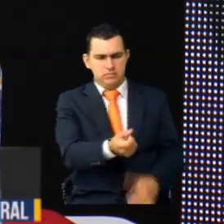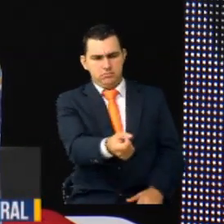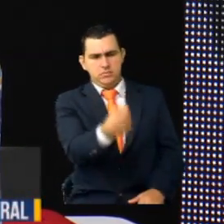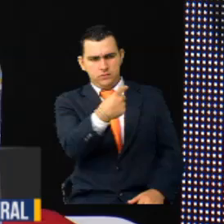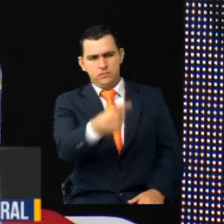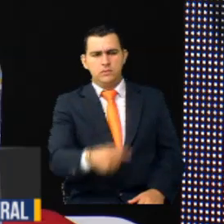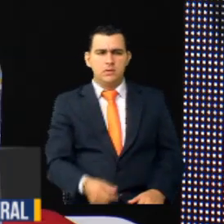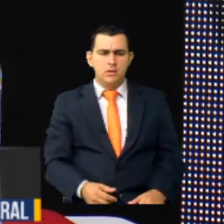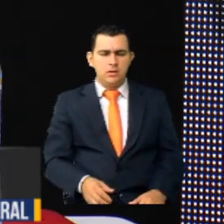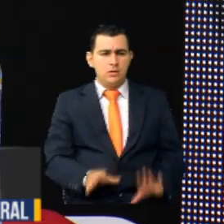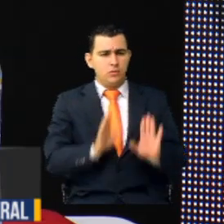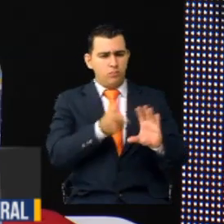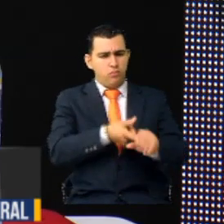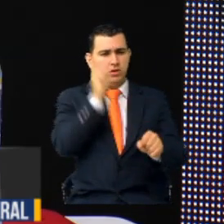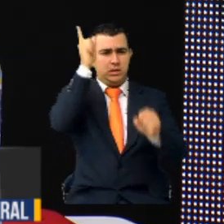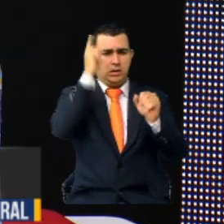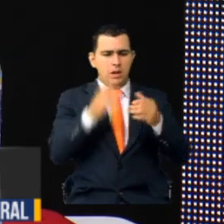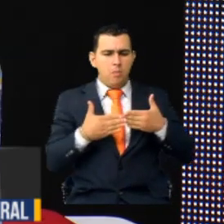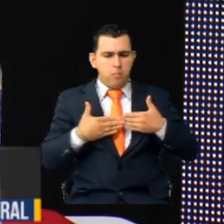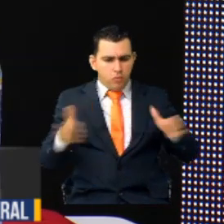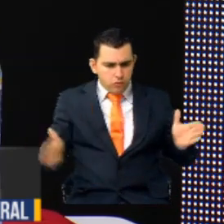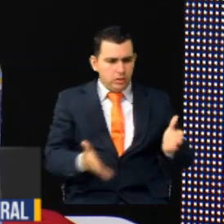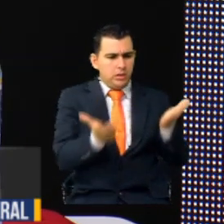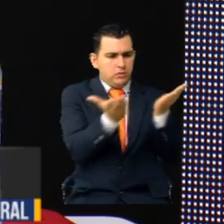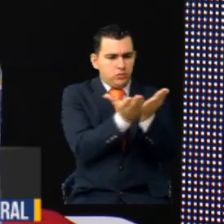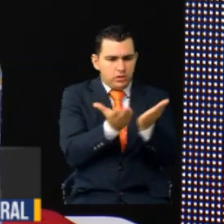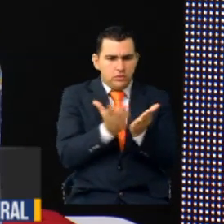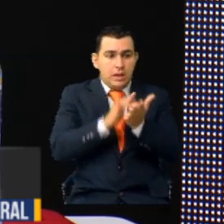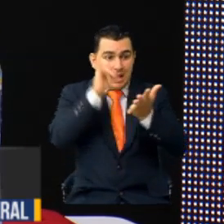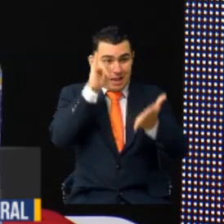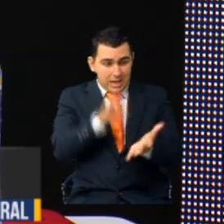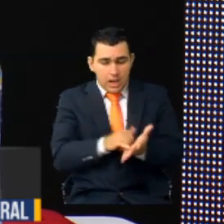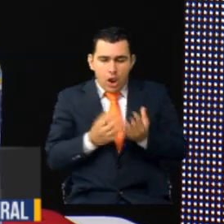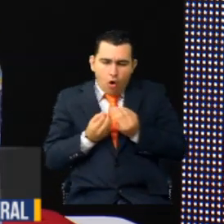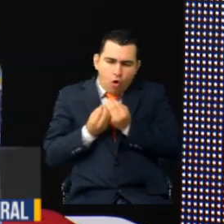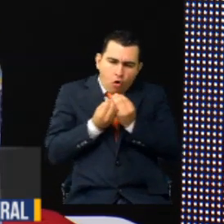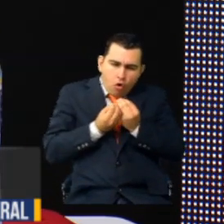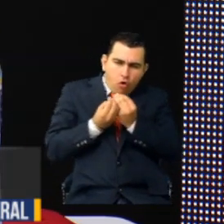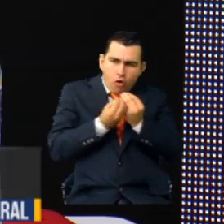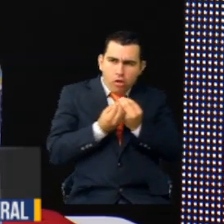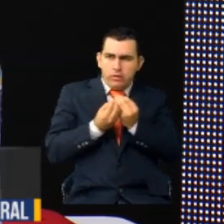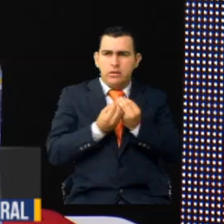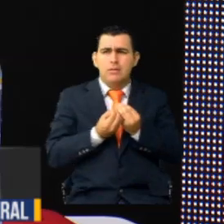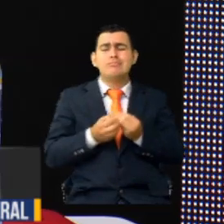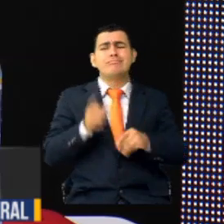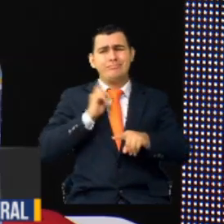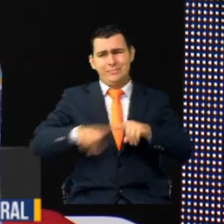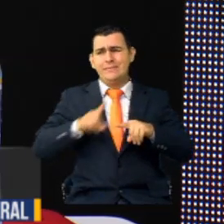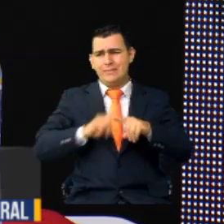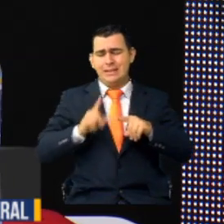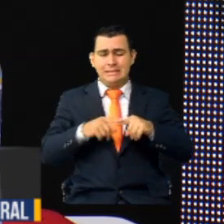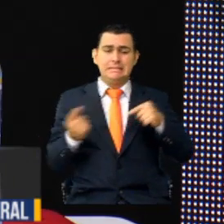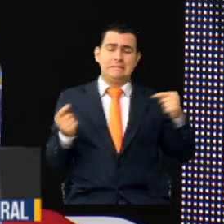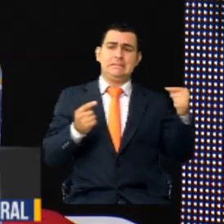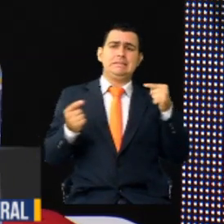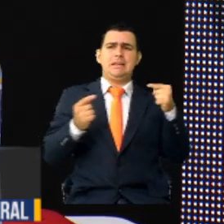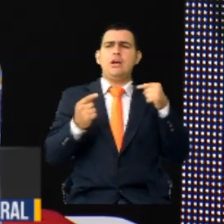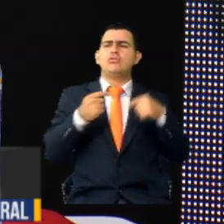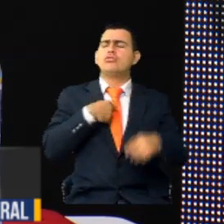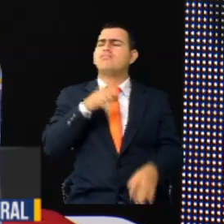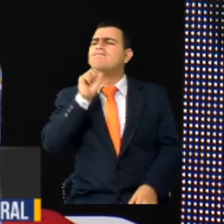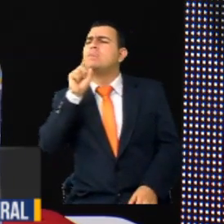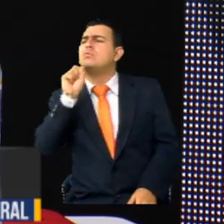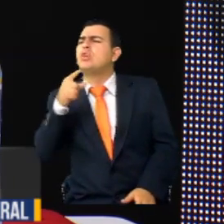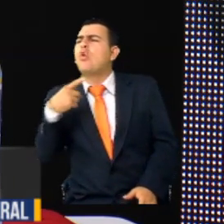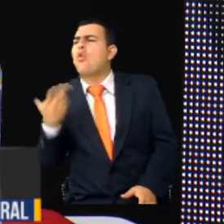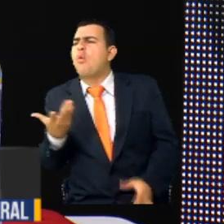La política pública que hoy está en discusión en el Consejo, pues fue bastante concertada. Yo he estado preguntando en los